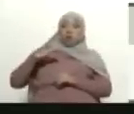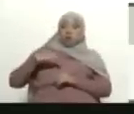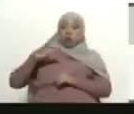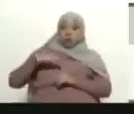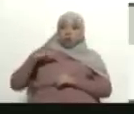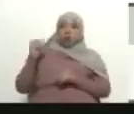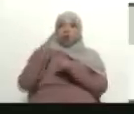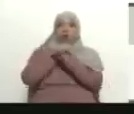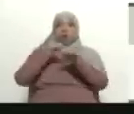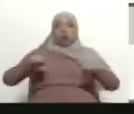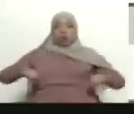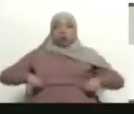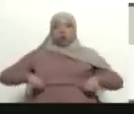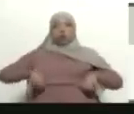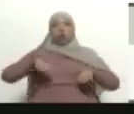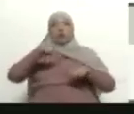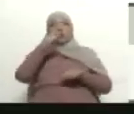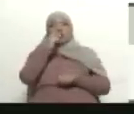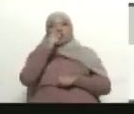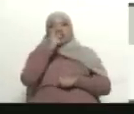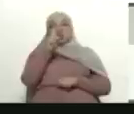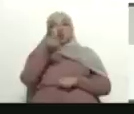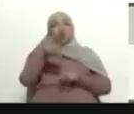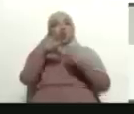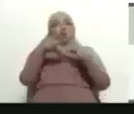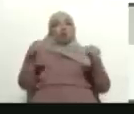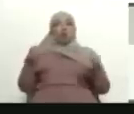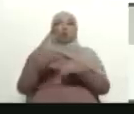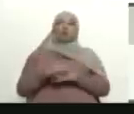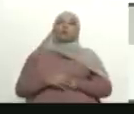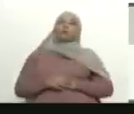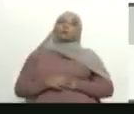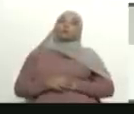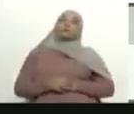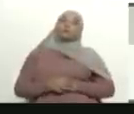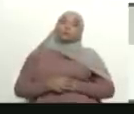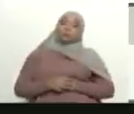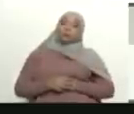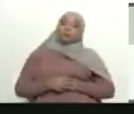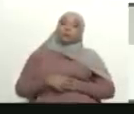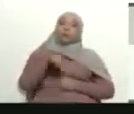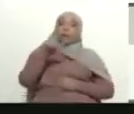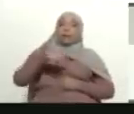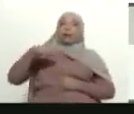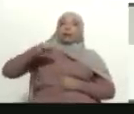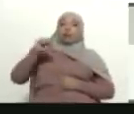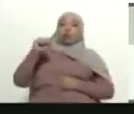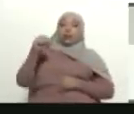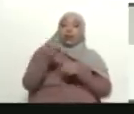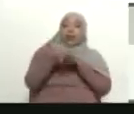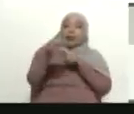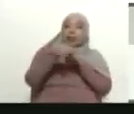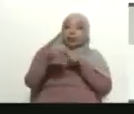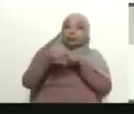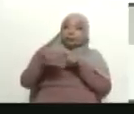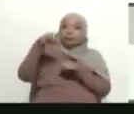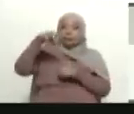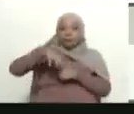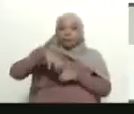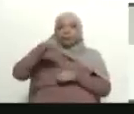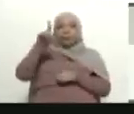Bolivariana, del Cuerpo de Investigaciones Científicas, Penales y Criminalísticas, de nuestras policías estatales y municipales, de los órganos